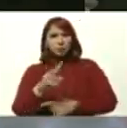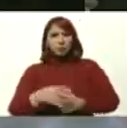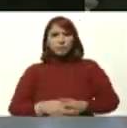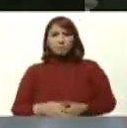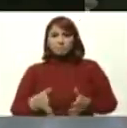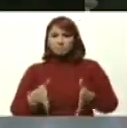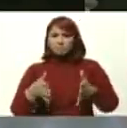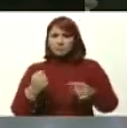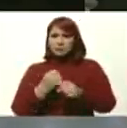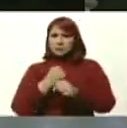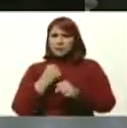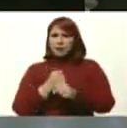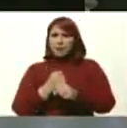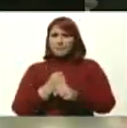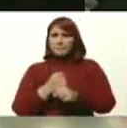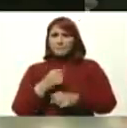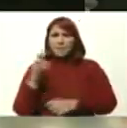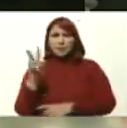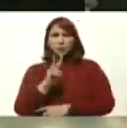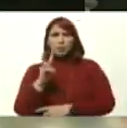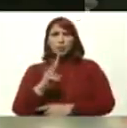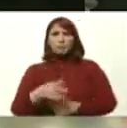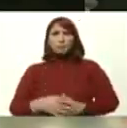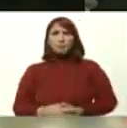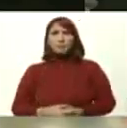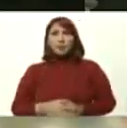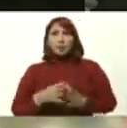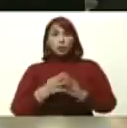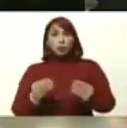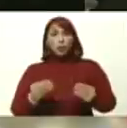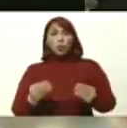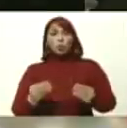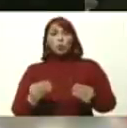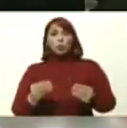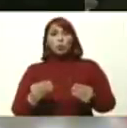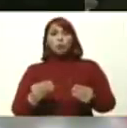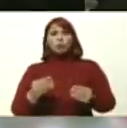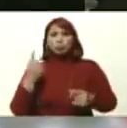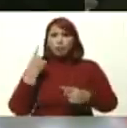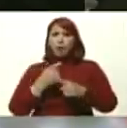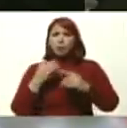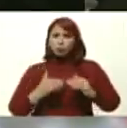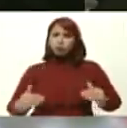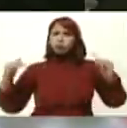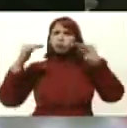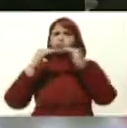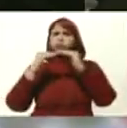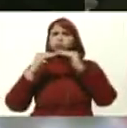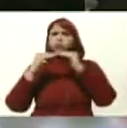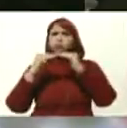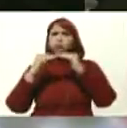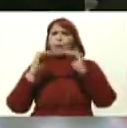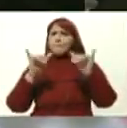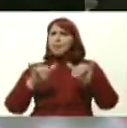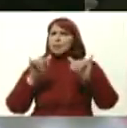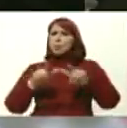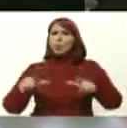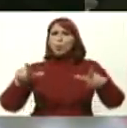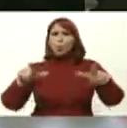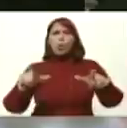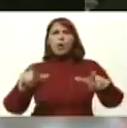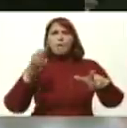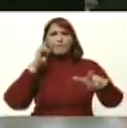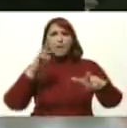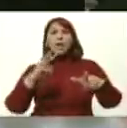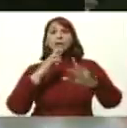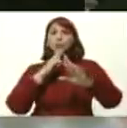ganas de trabajar por Venezuela. Y que todos rememos hacia el mismo lugar para que tú veas. Tú vas a ver los resultados, los vamos